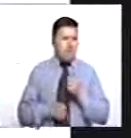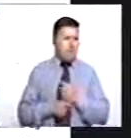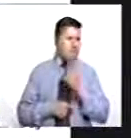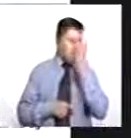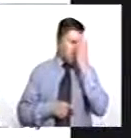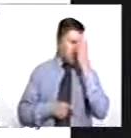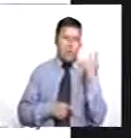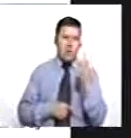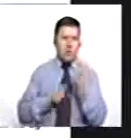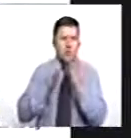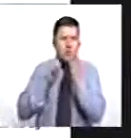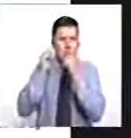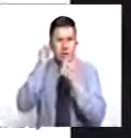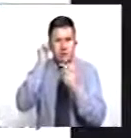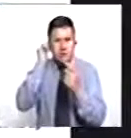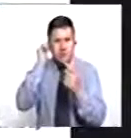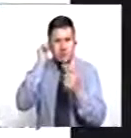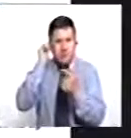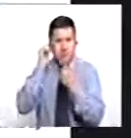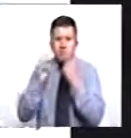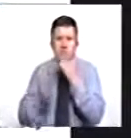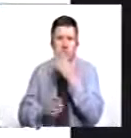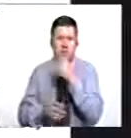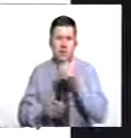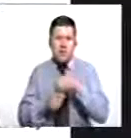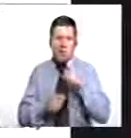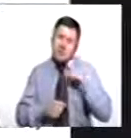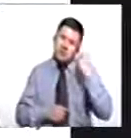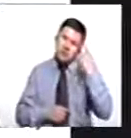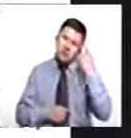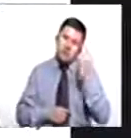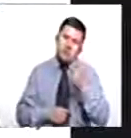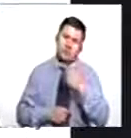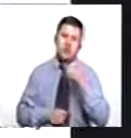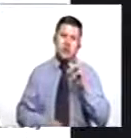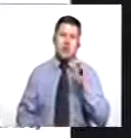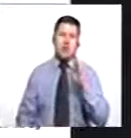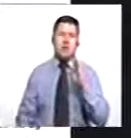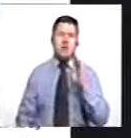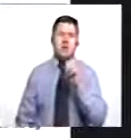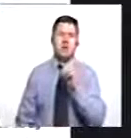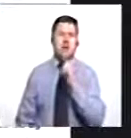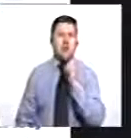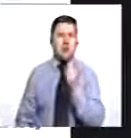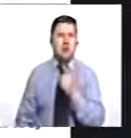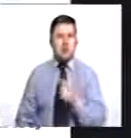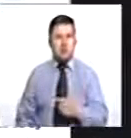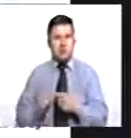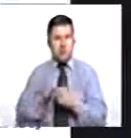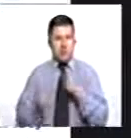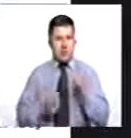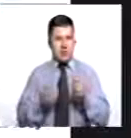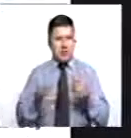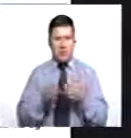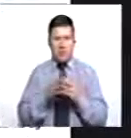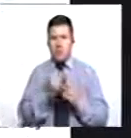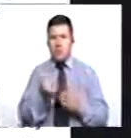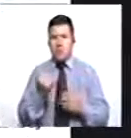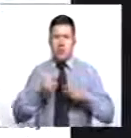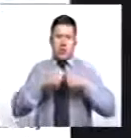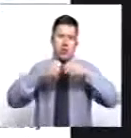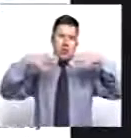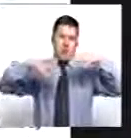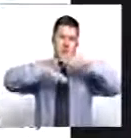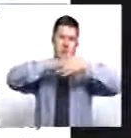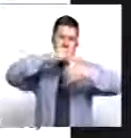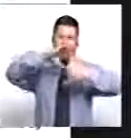definitivamente no hay razón con fines liquidatorios, y eso es lo que yo pienso, senador Robledo, es que el modelo de negocio existente para